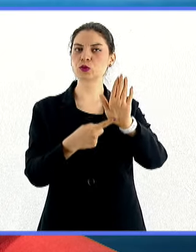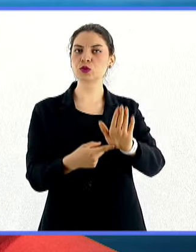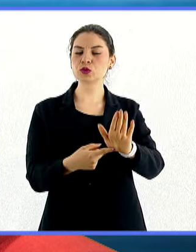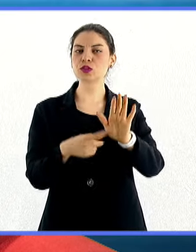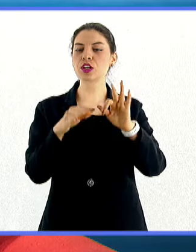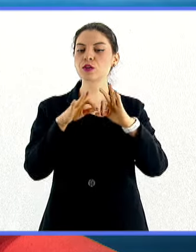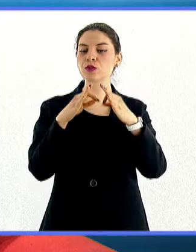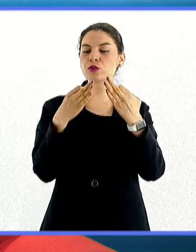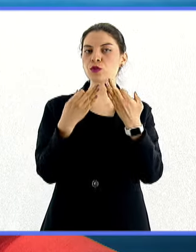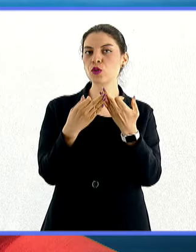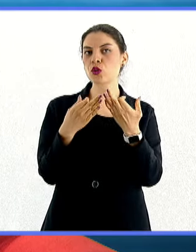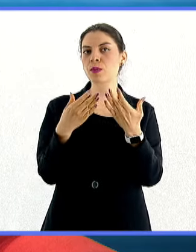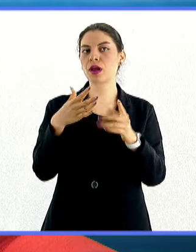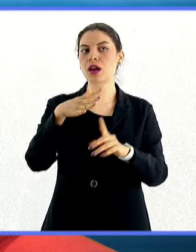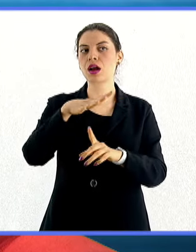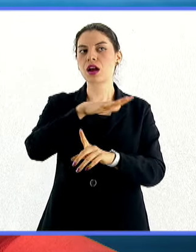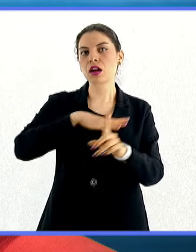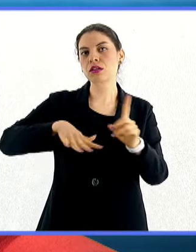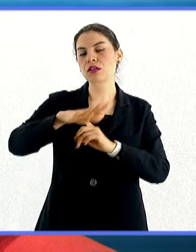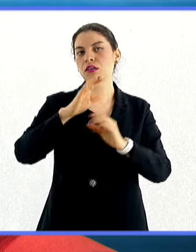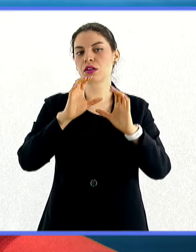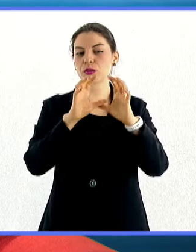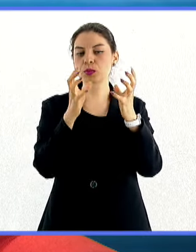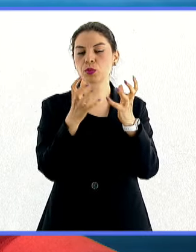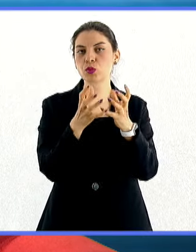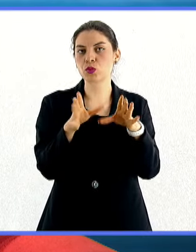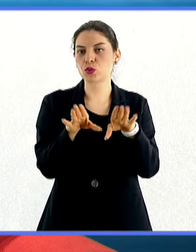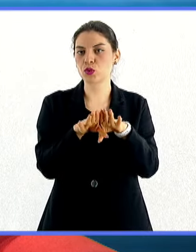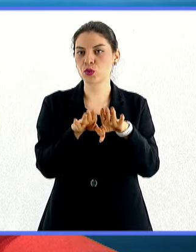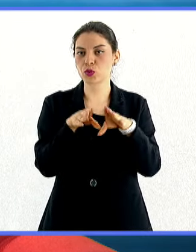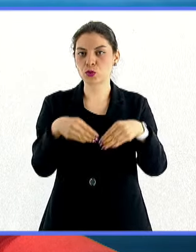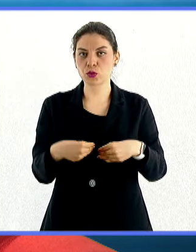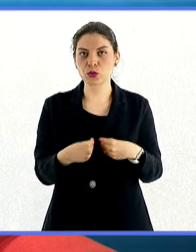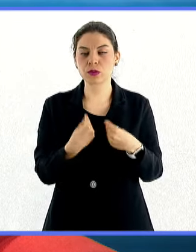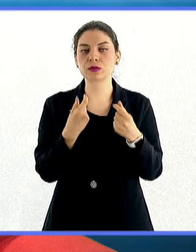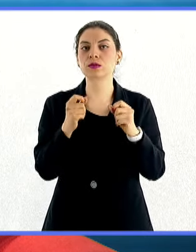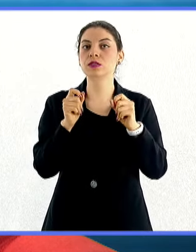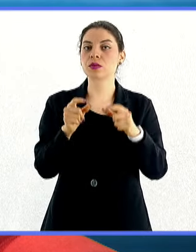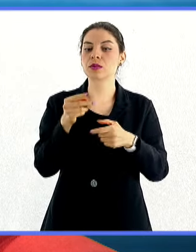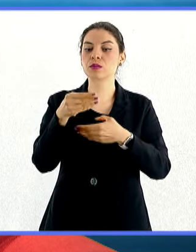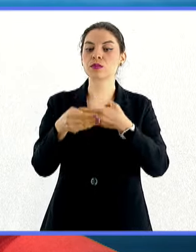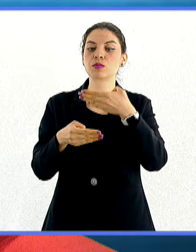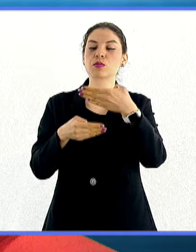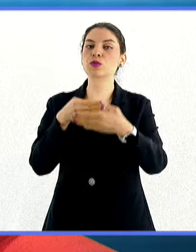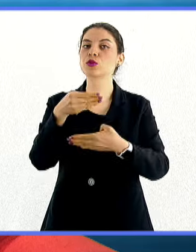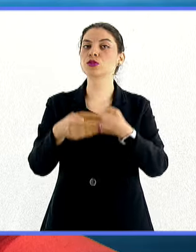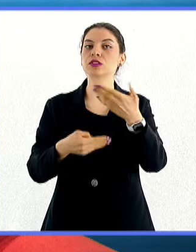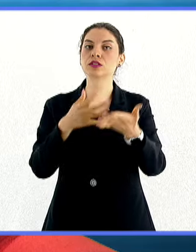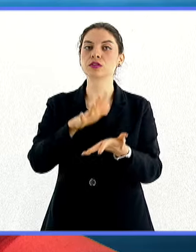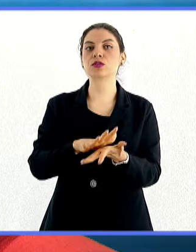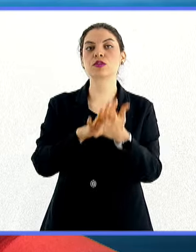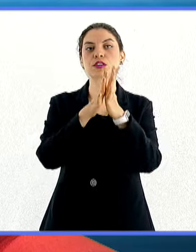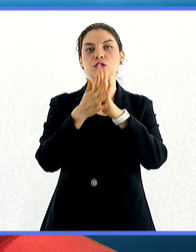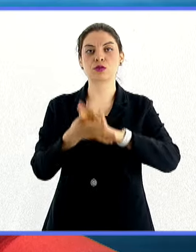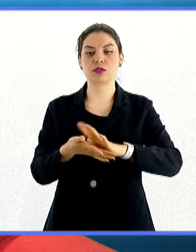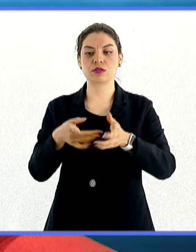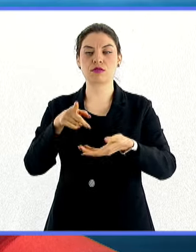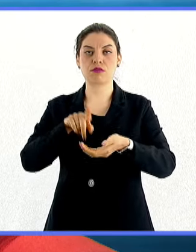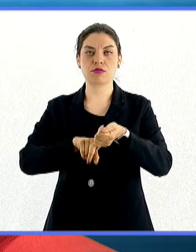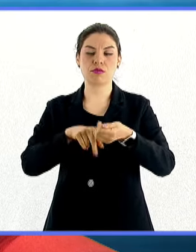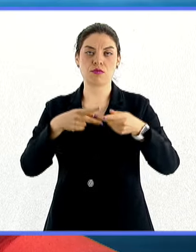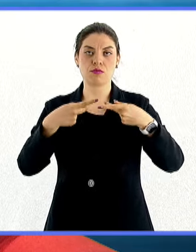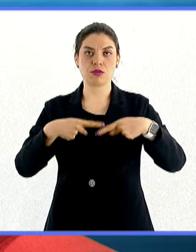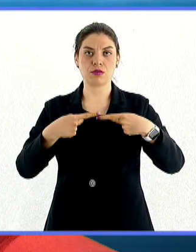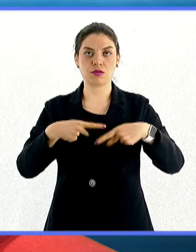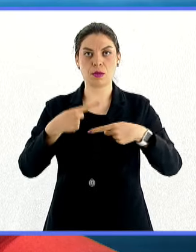la que nos situamos en el mundo, a la forma en la que lo transitamos y también al proceso de transformación que hemos tenido como especie hasta llegar